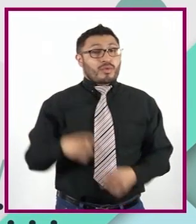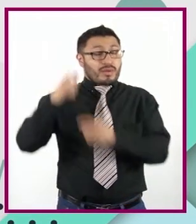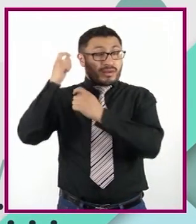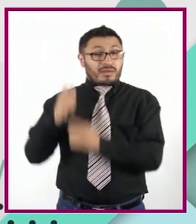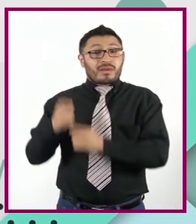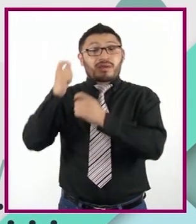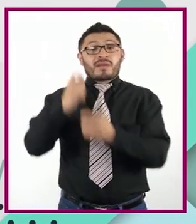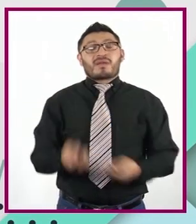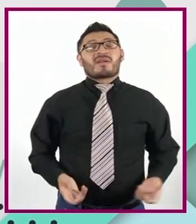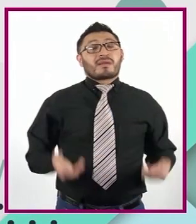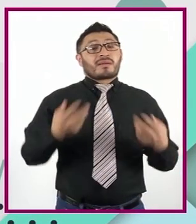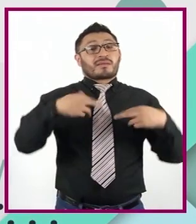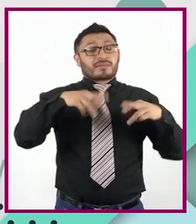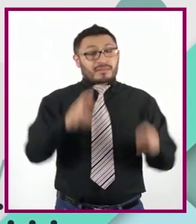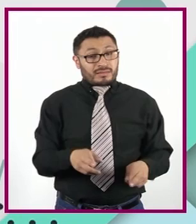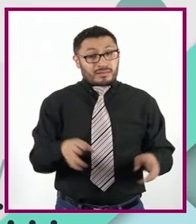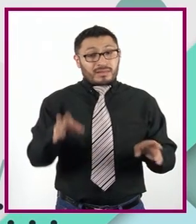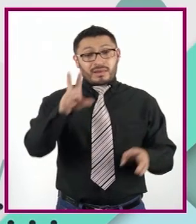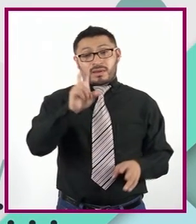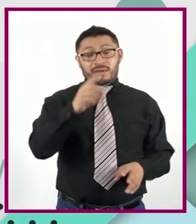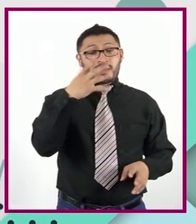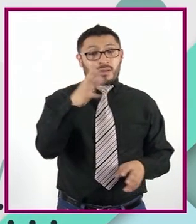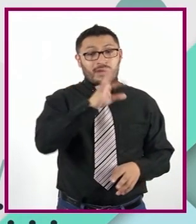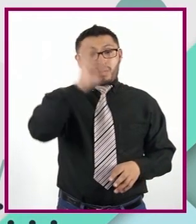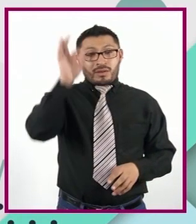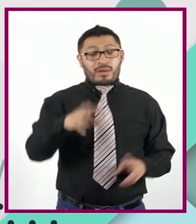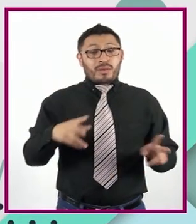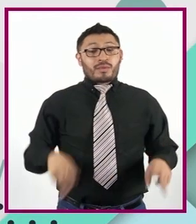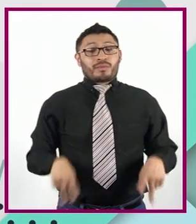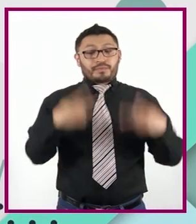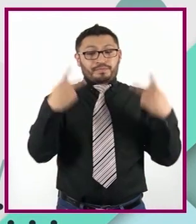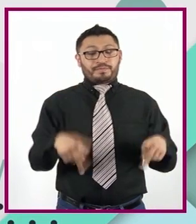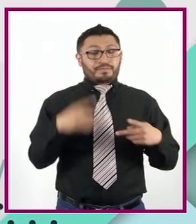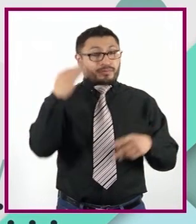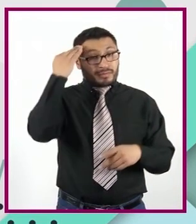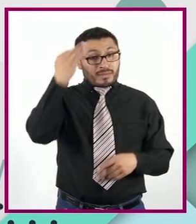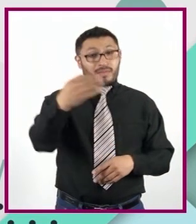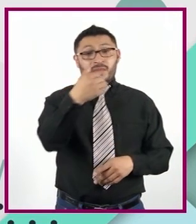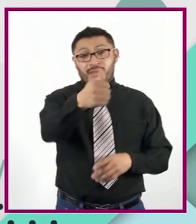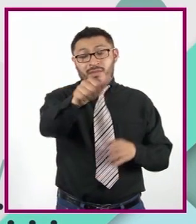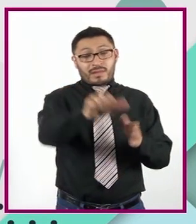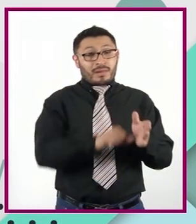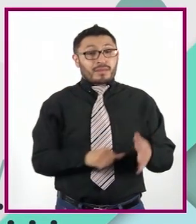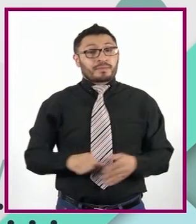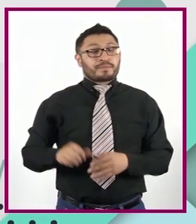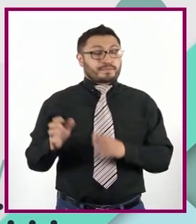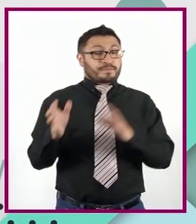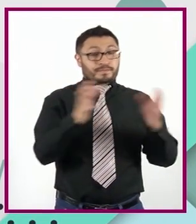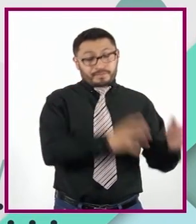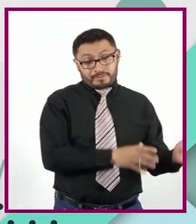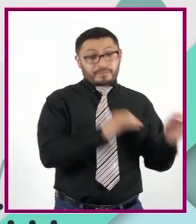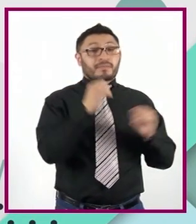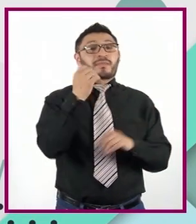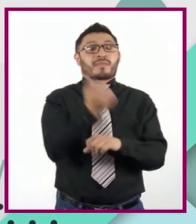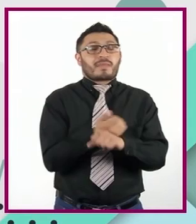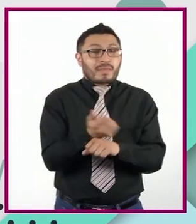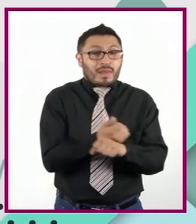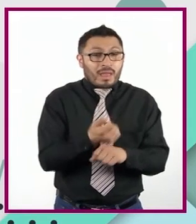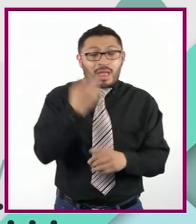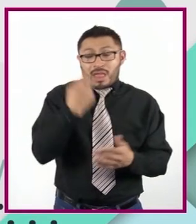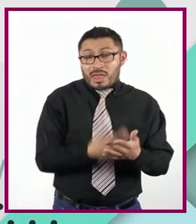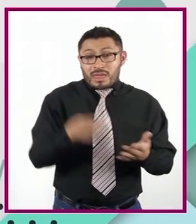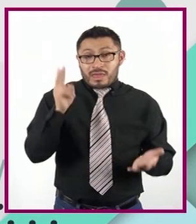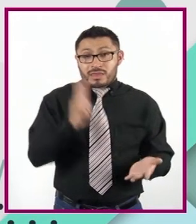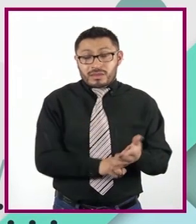que obtuvo el 35% de las ventas en ese semestre. El sector amarillo es el doble